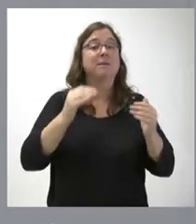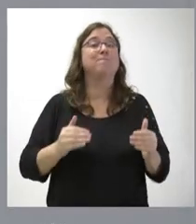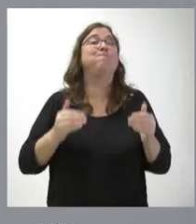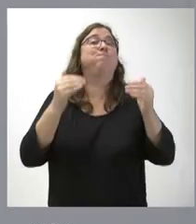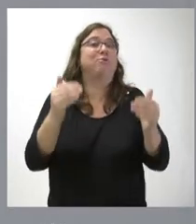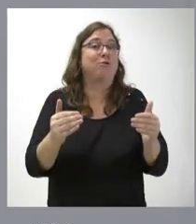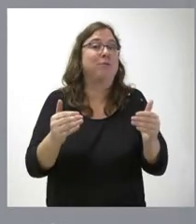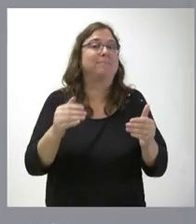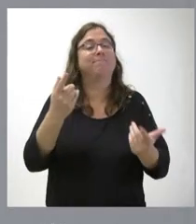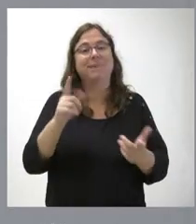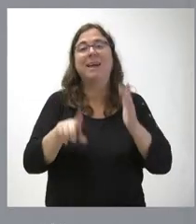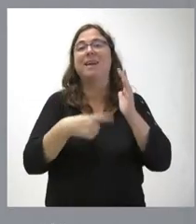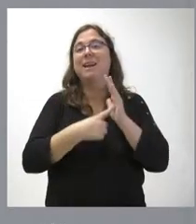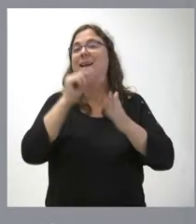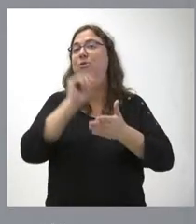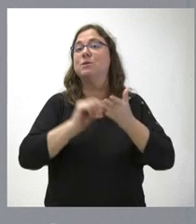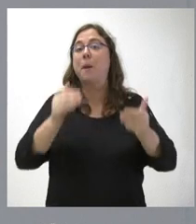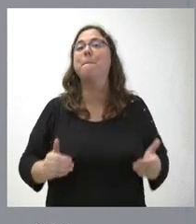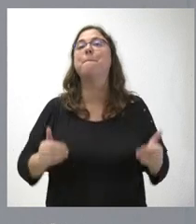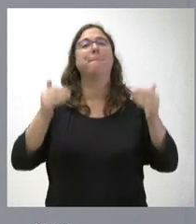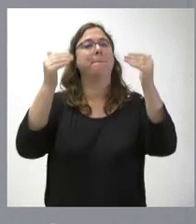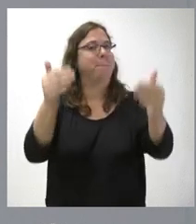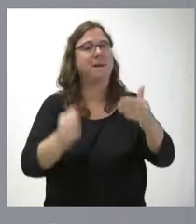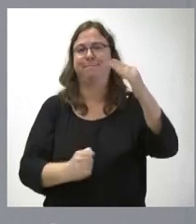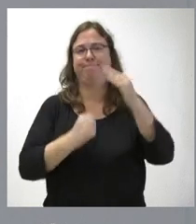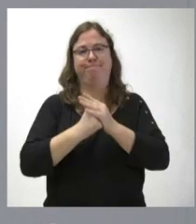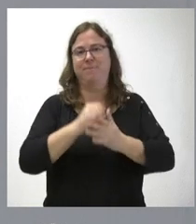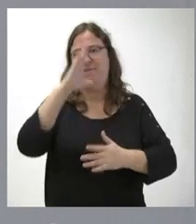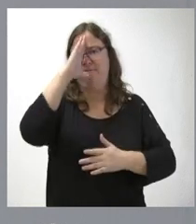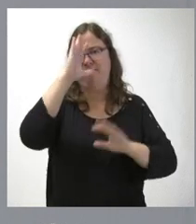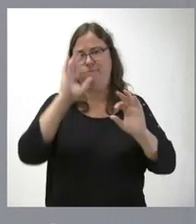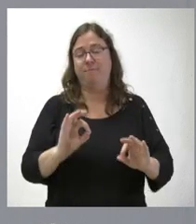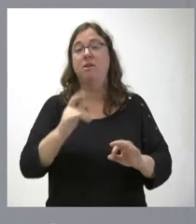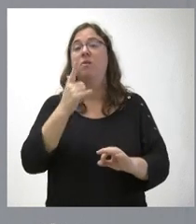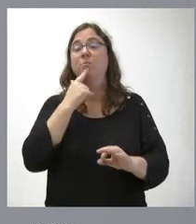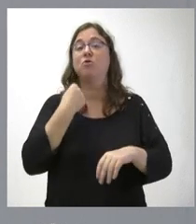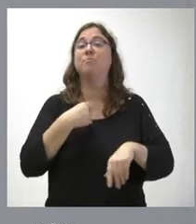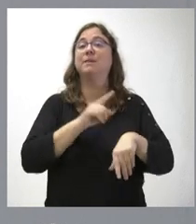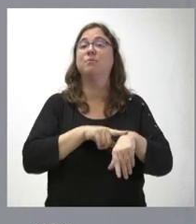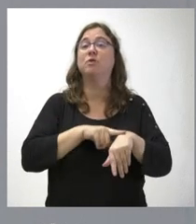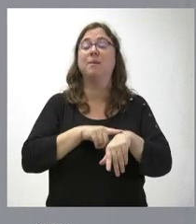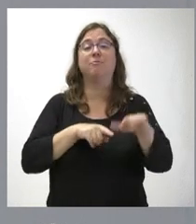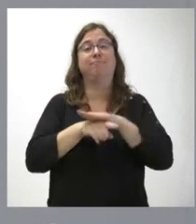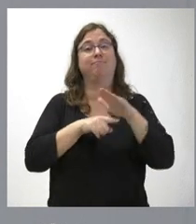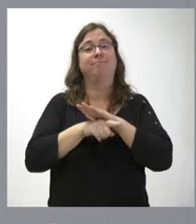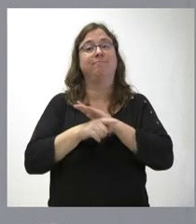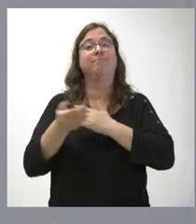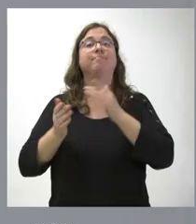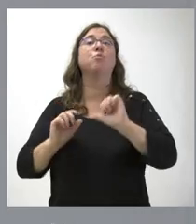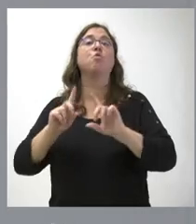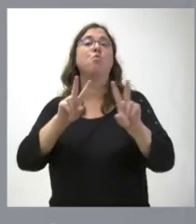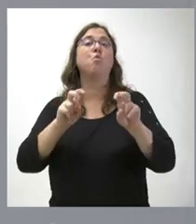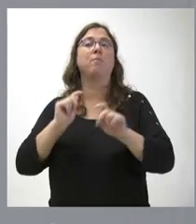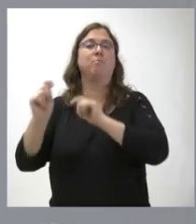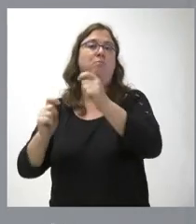la prórroga Según la ley de contratos ya no se puede extender más allá de esa fecha con lo cual paralelamente iremos haciendo un procedimiento administrativo para una nueva adjudicación de